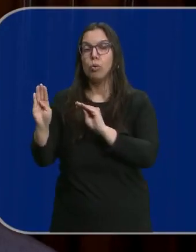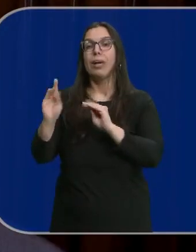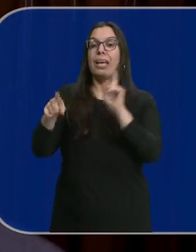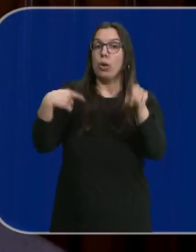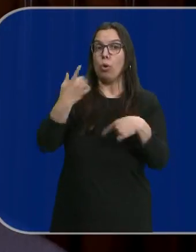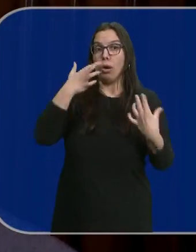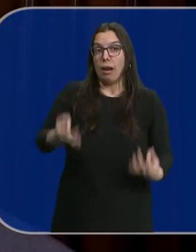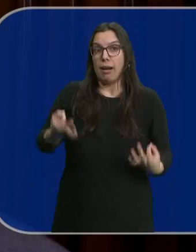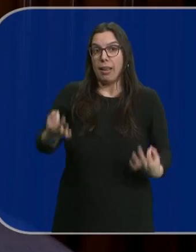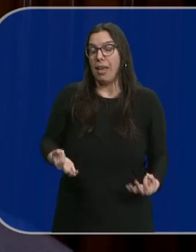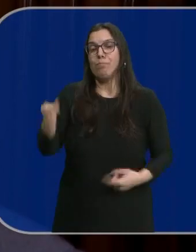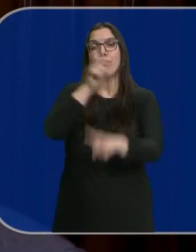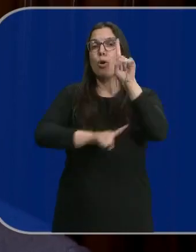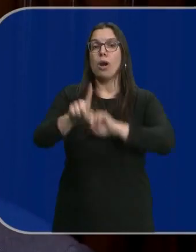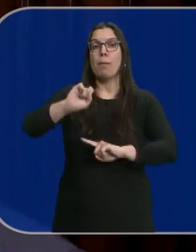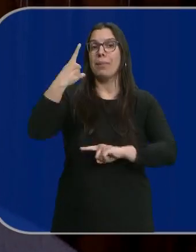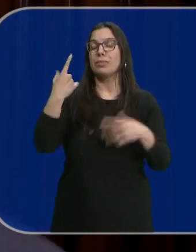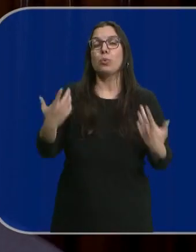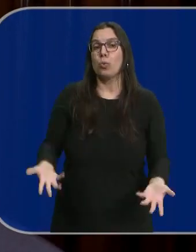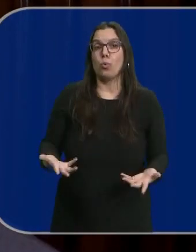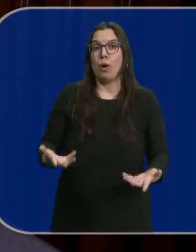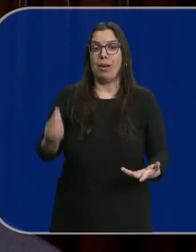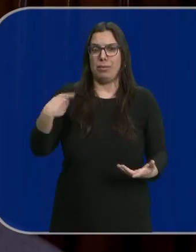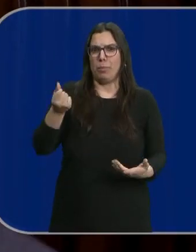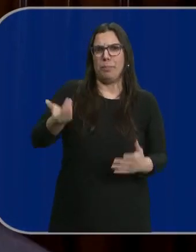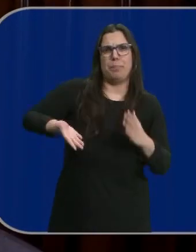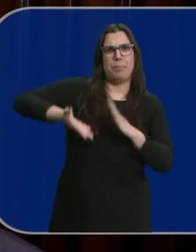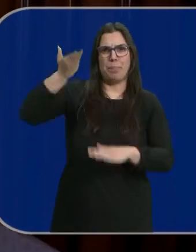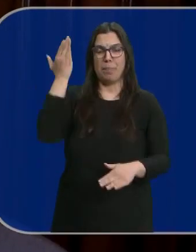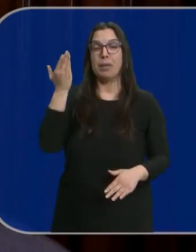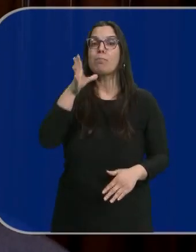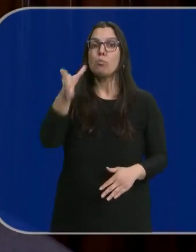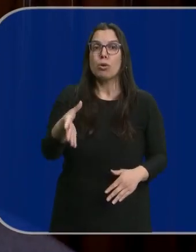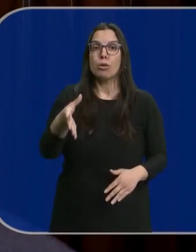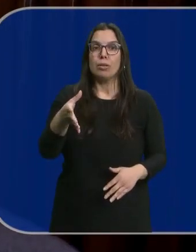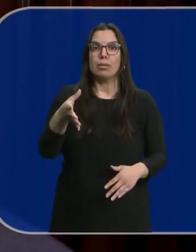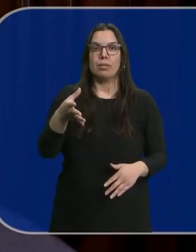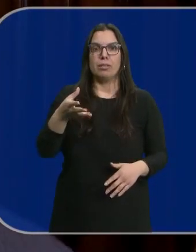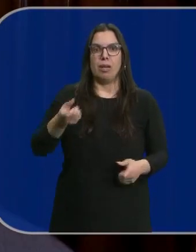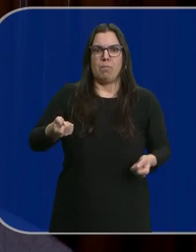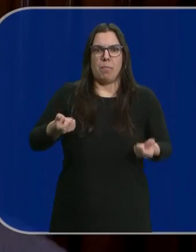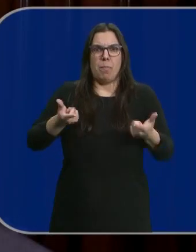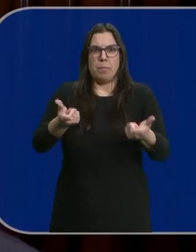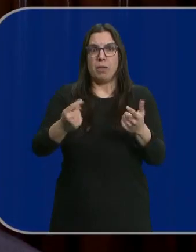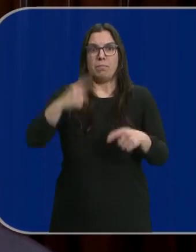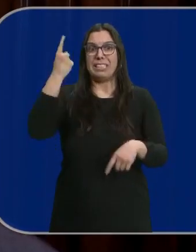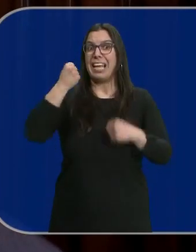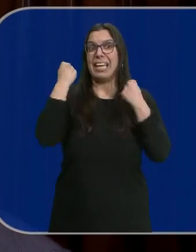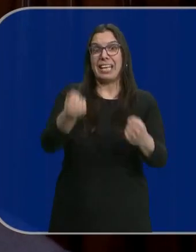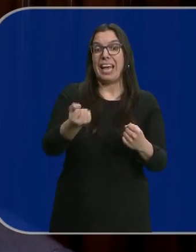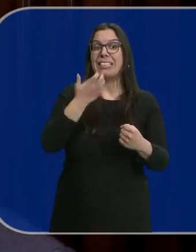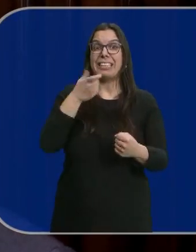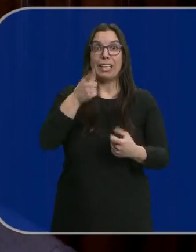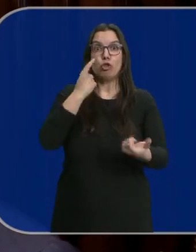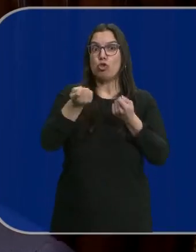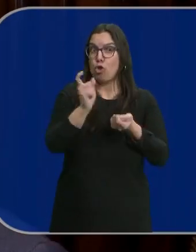y luego realmente el mayor problema que hemos tenido de este encarecimiento de precios es un sobrecoste de input, sobre todo de la energía, que mientras